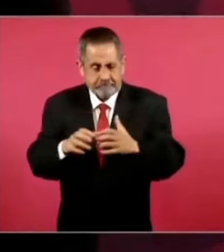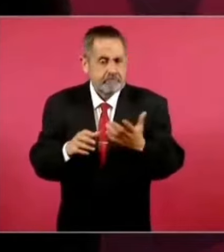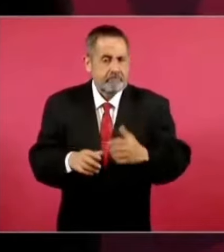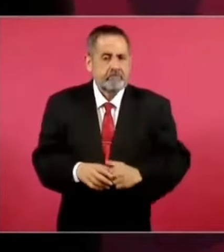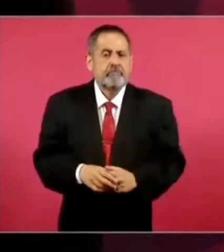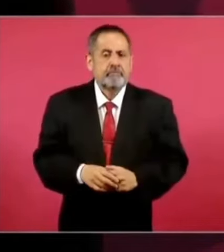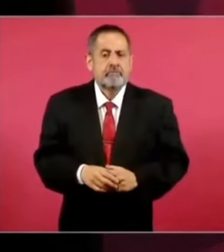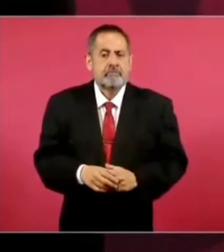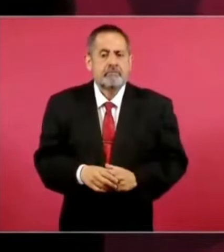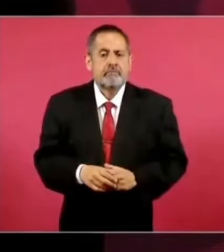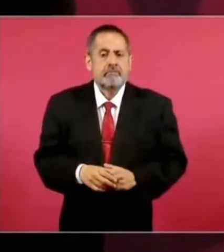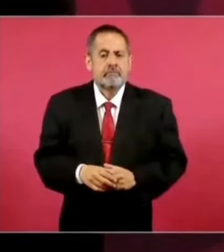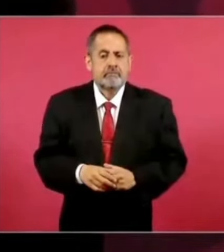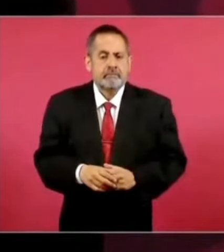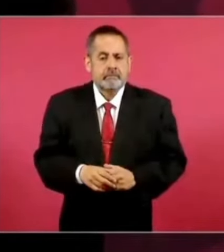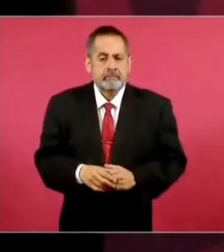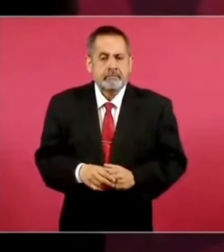ciertos,